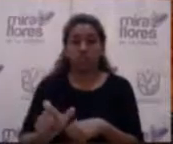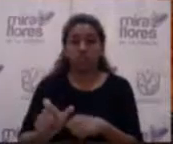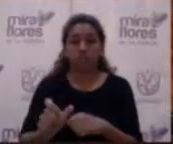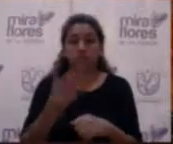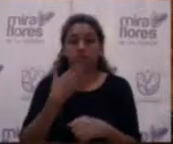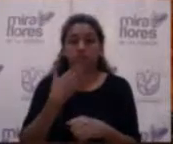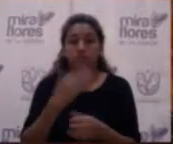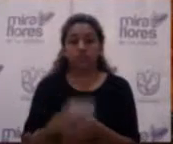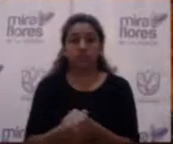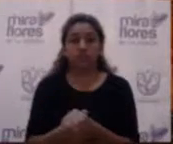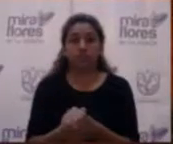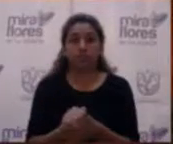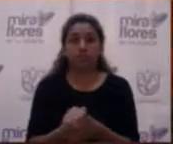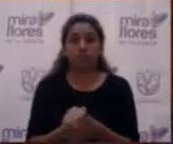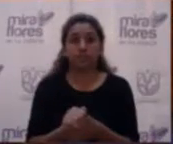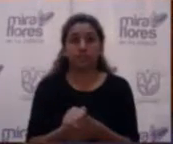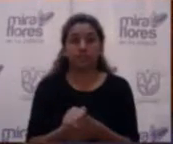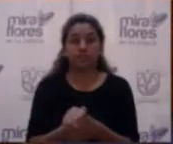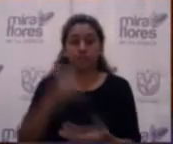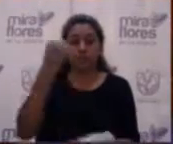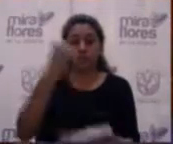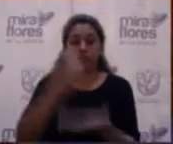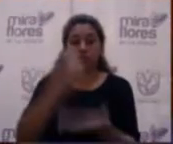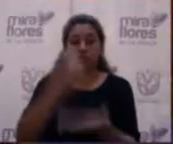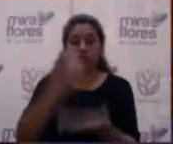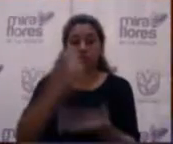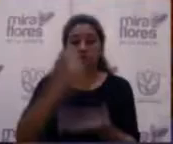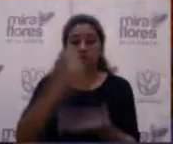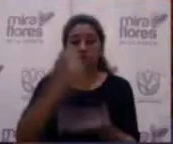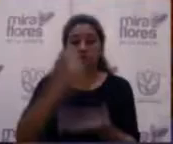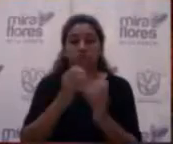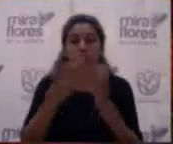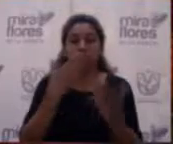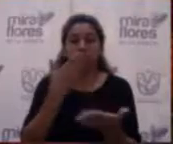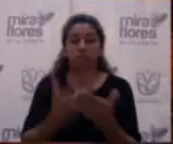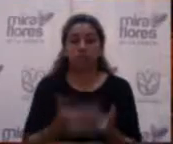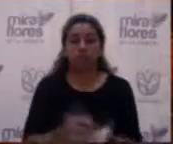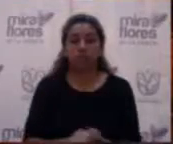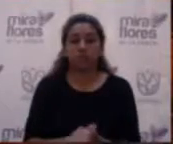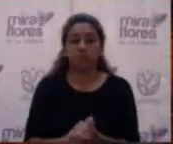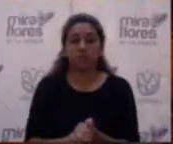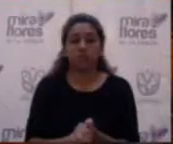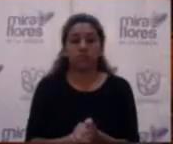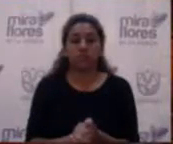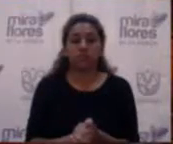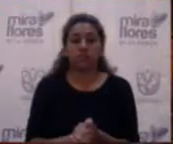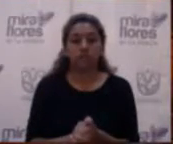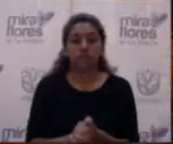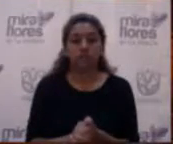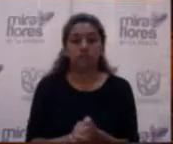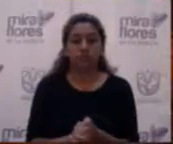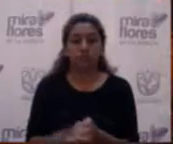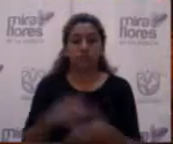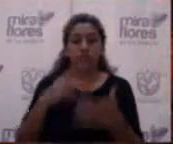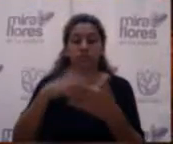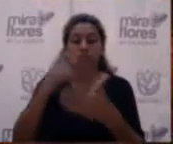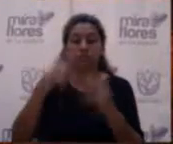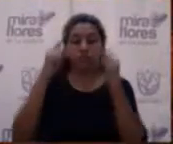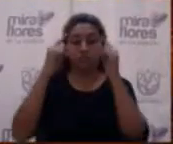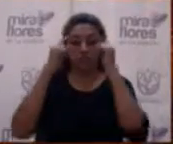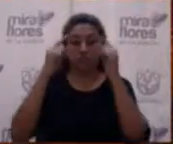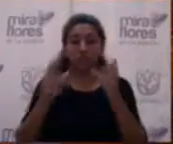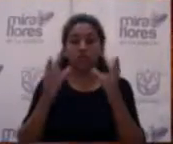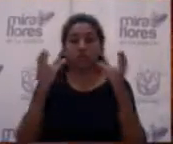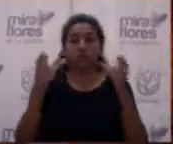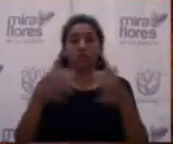señal de conformidad. Se aprueba por unanimidad de votos. Muchas gracias. Siguiente punto, por favor. Proyecto de acuerdo de